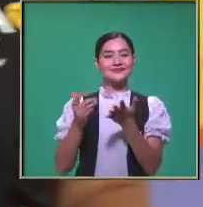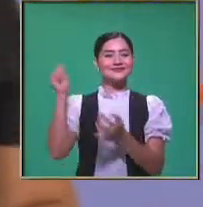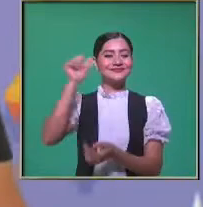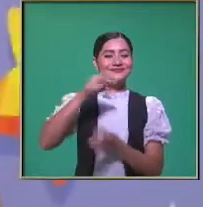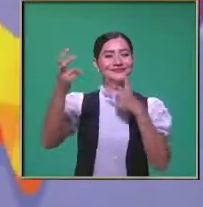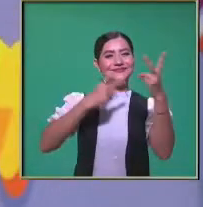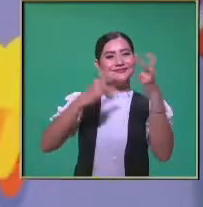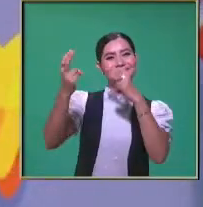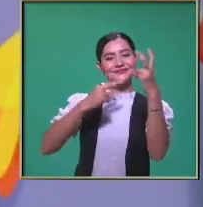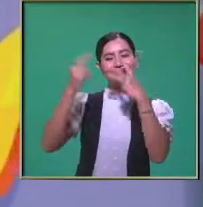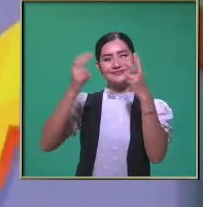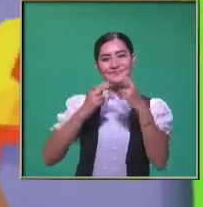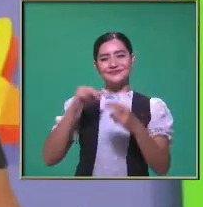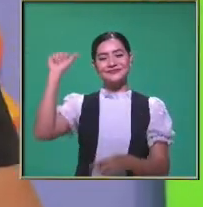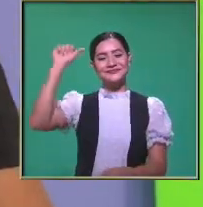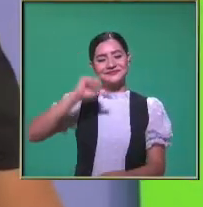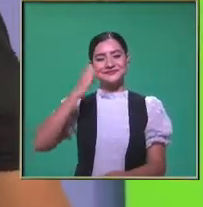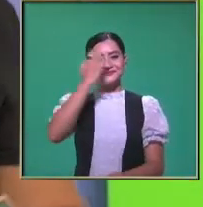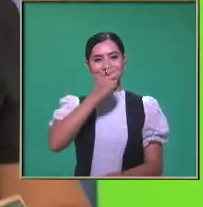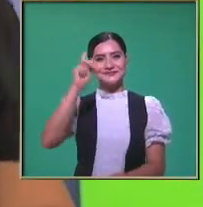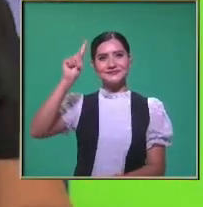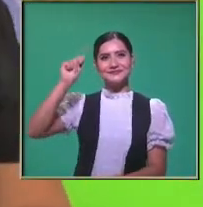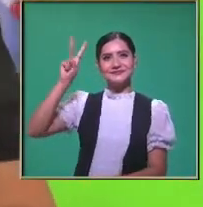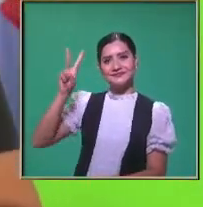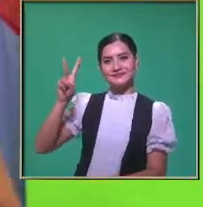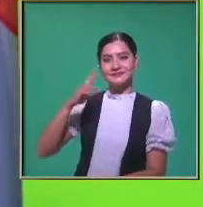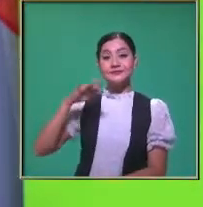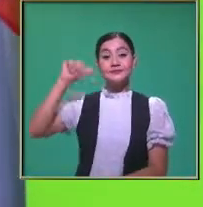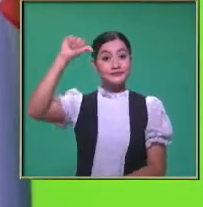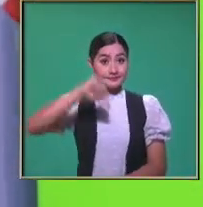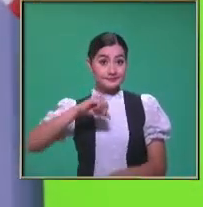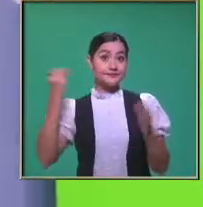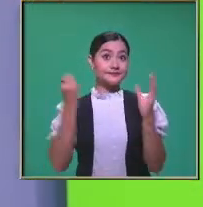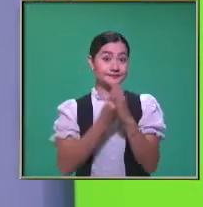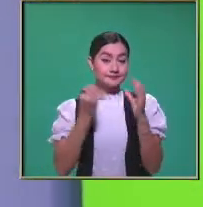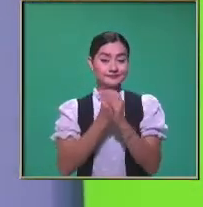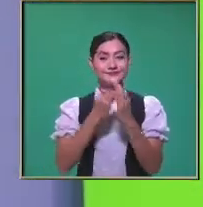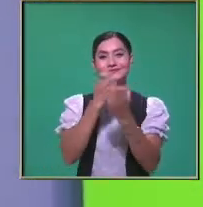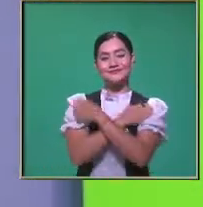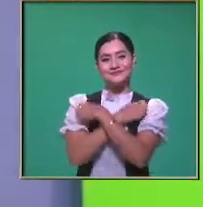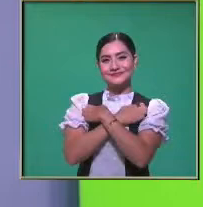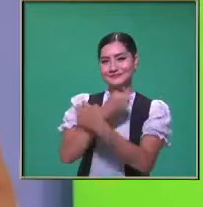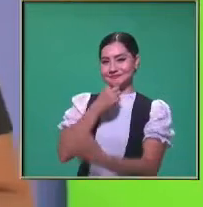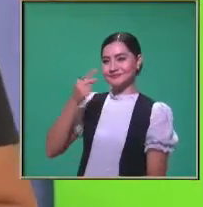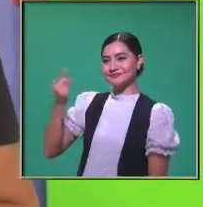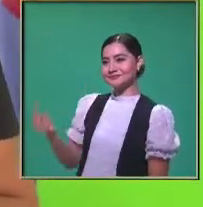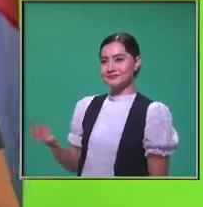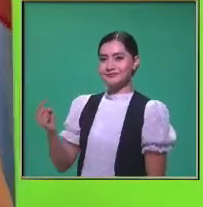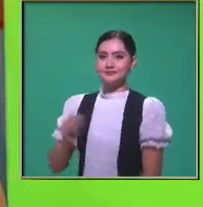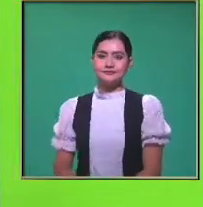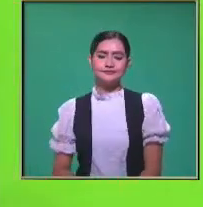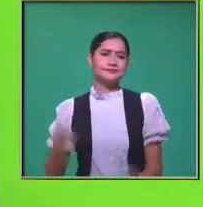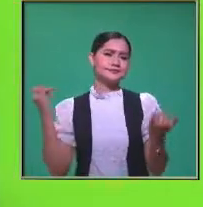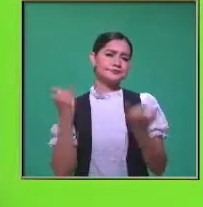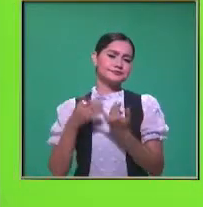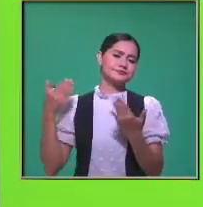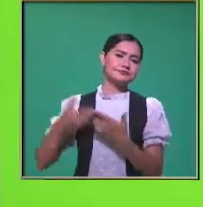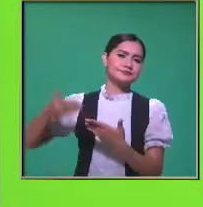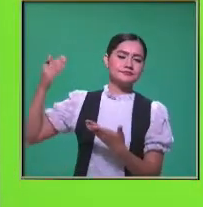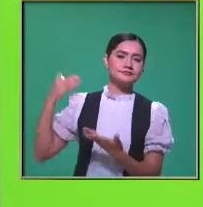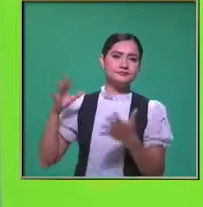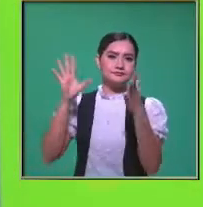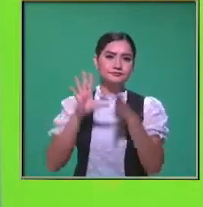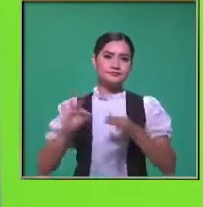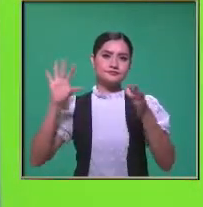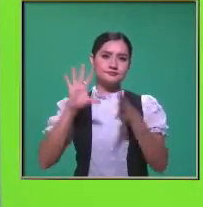continuar con nosotros aquí en Escuela TV, en este espacio de educación inicial. Y como decíamos antes del corte, el día de hoy